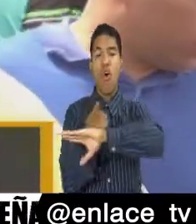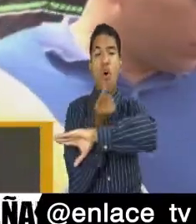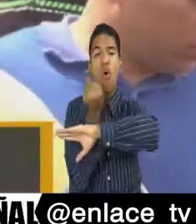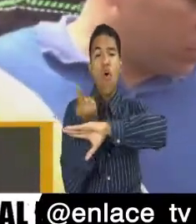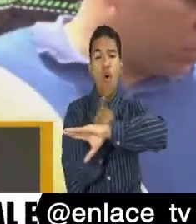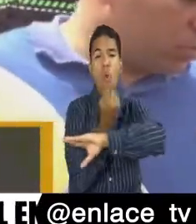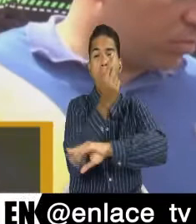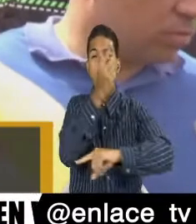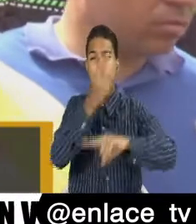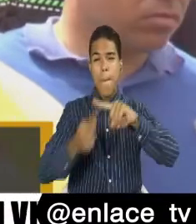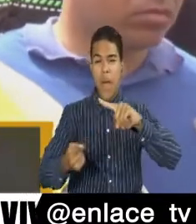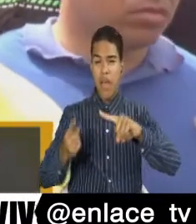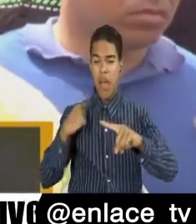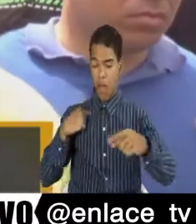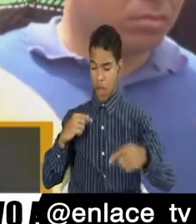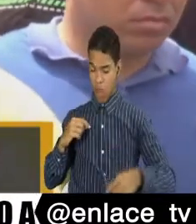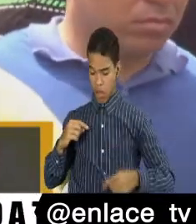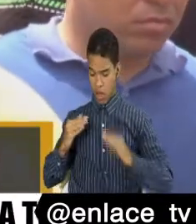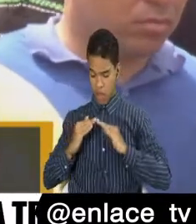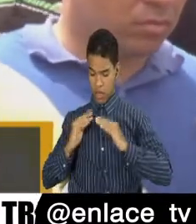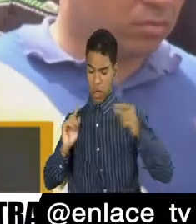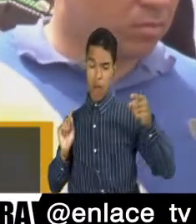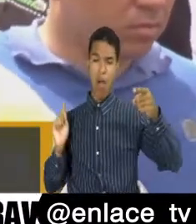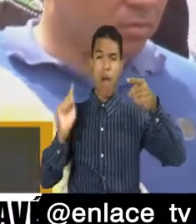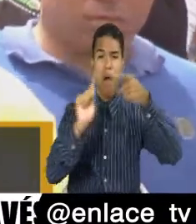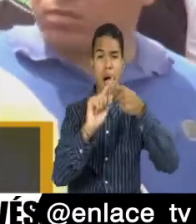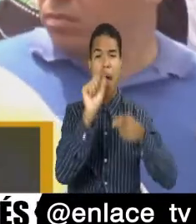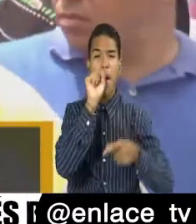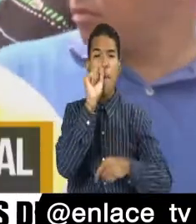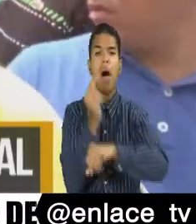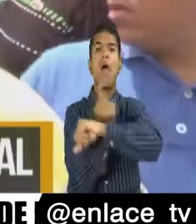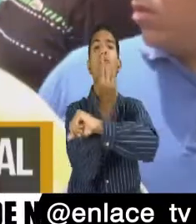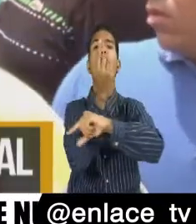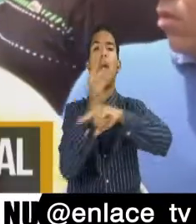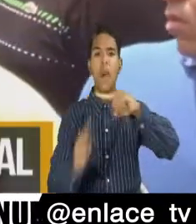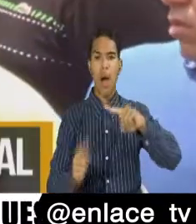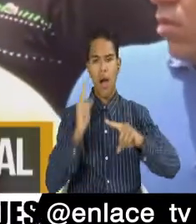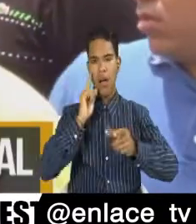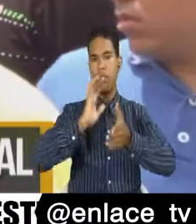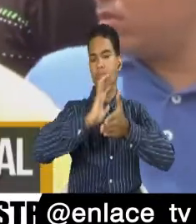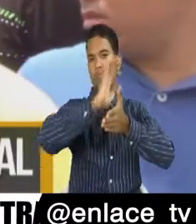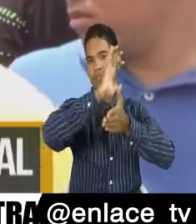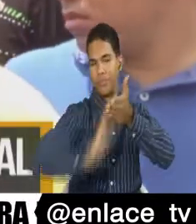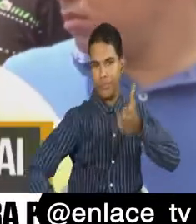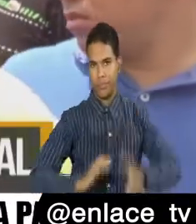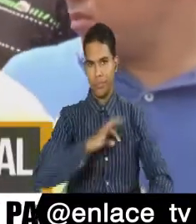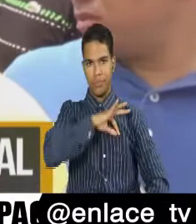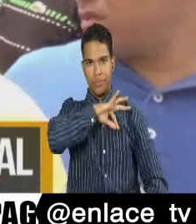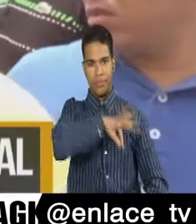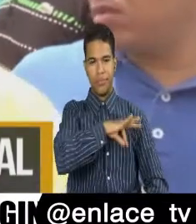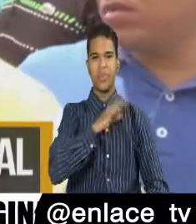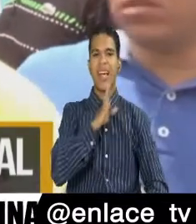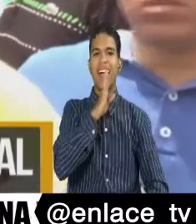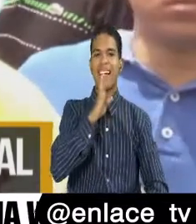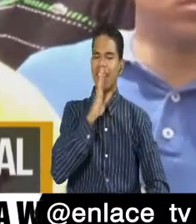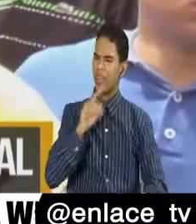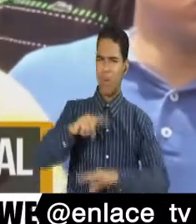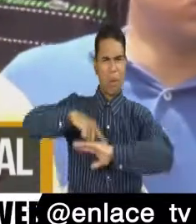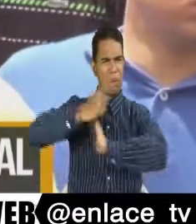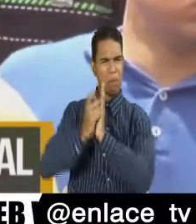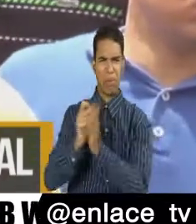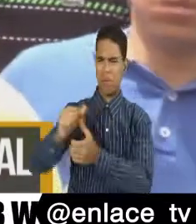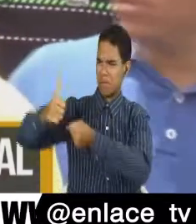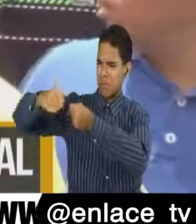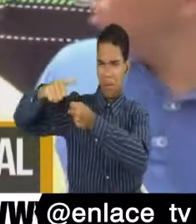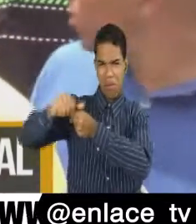llegar a Barranca. Aquí se hizo una inversión compartida entre Ecopetrol, que dio toda la infraestructura,